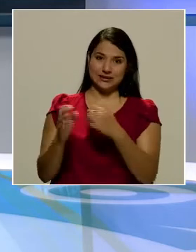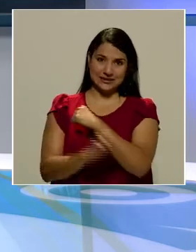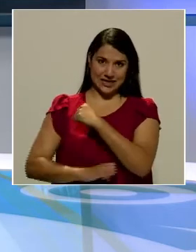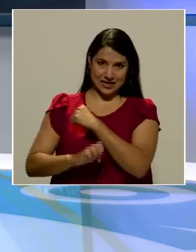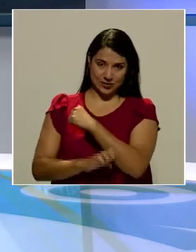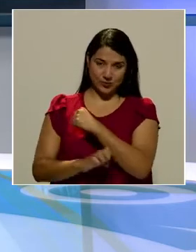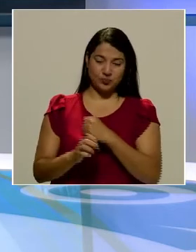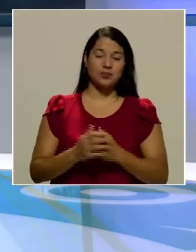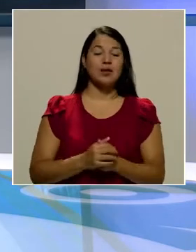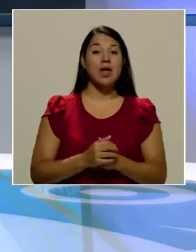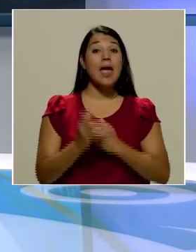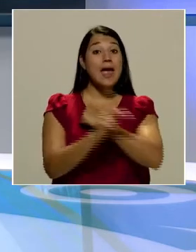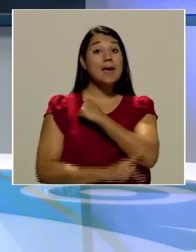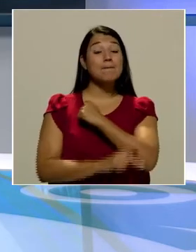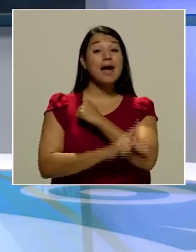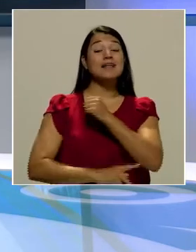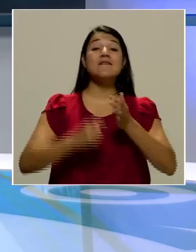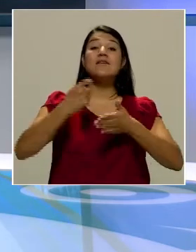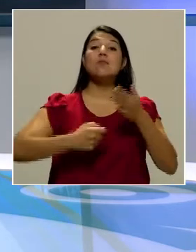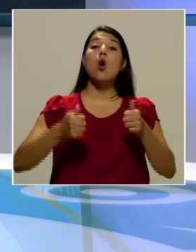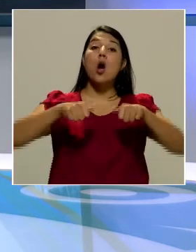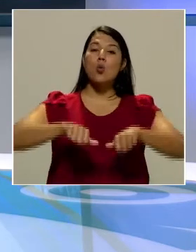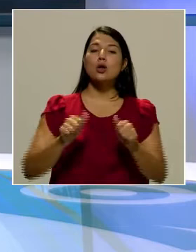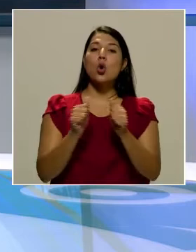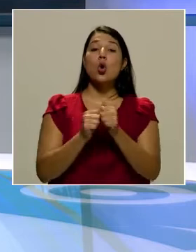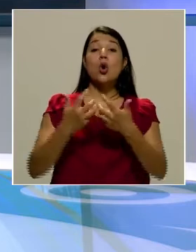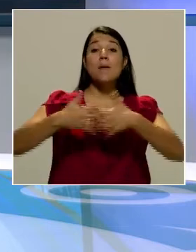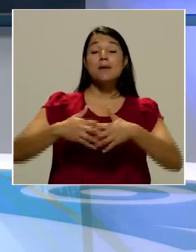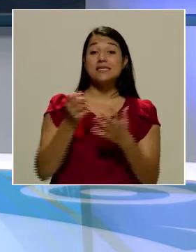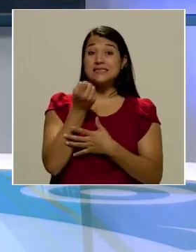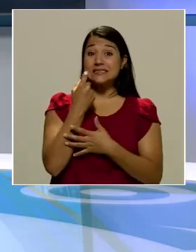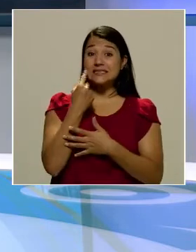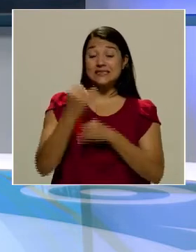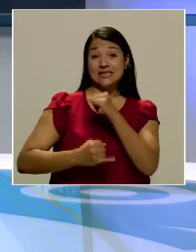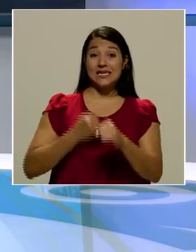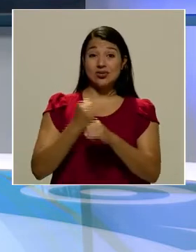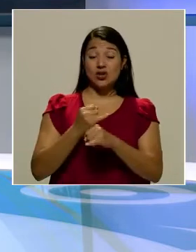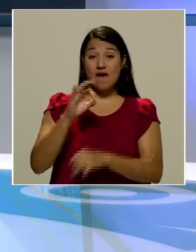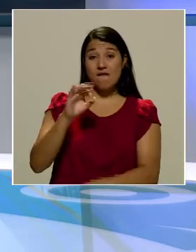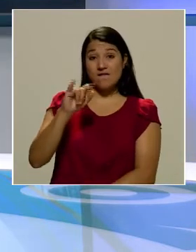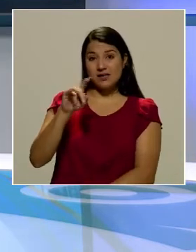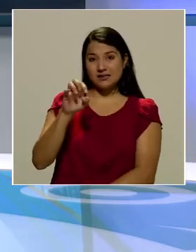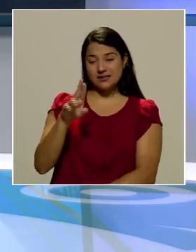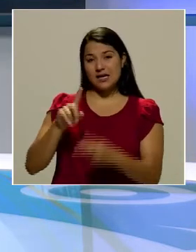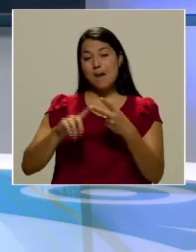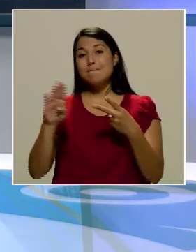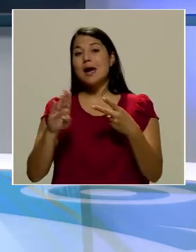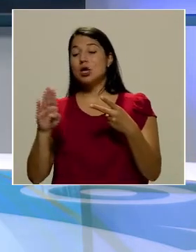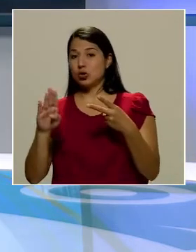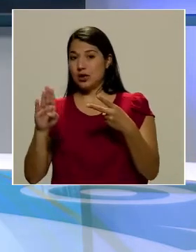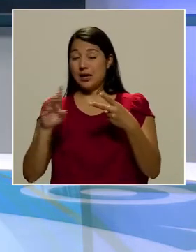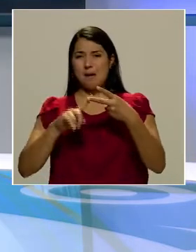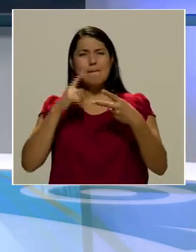país firmó un convenio con las compañías farmacéuticas internacionales Pfizer y BioNTech para